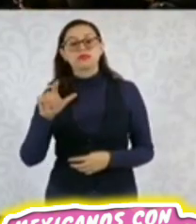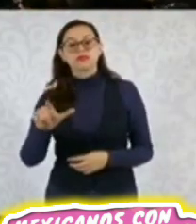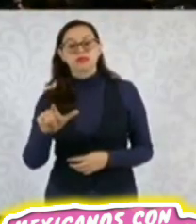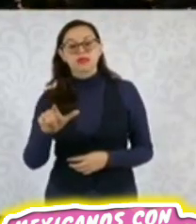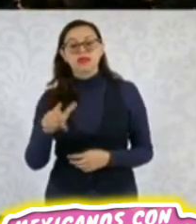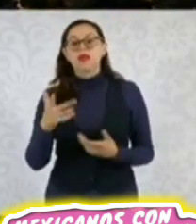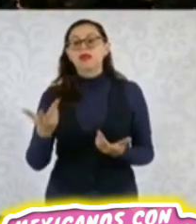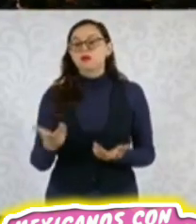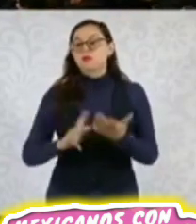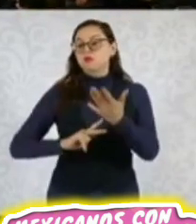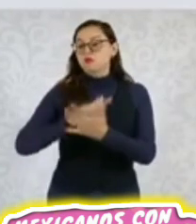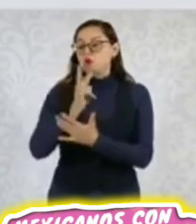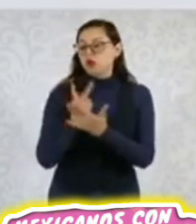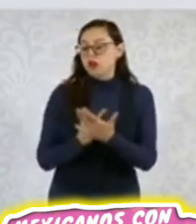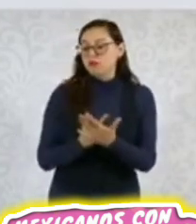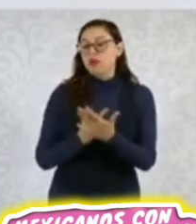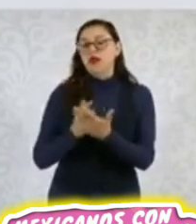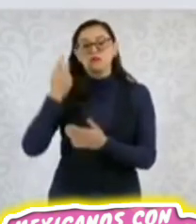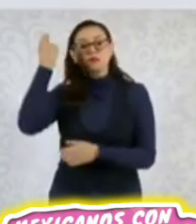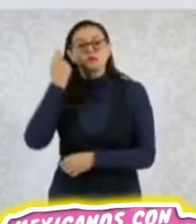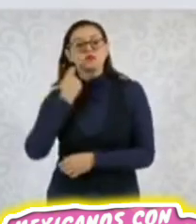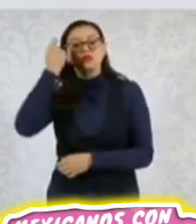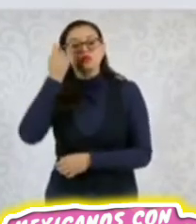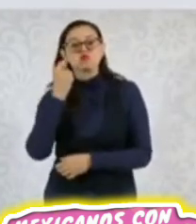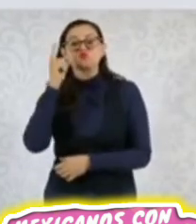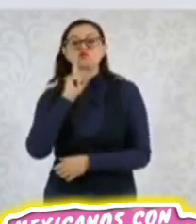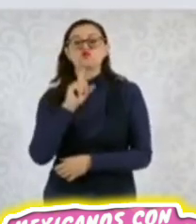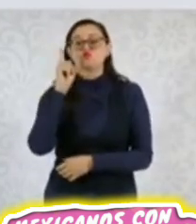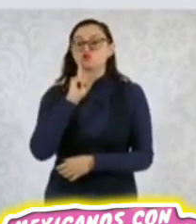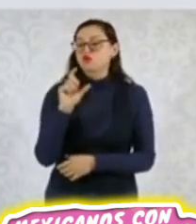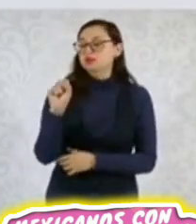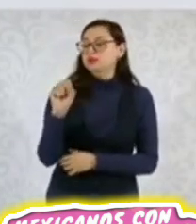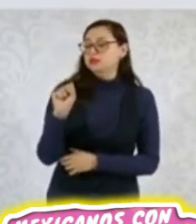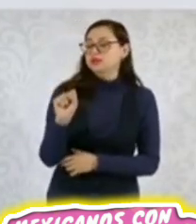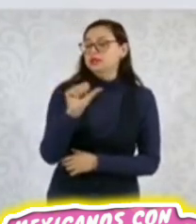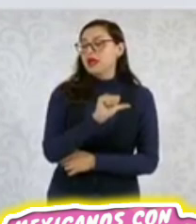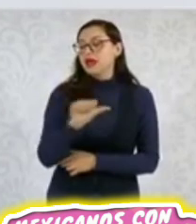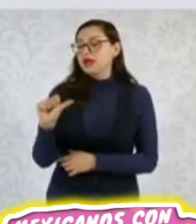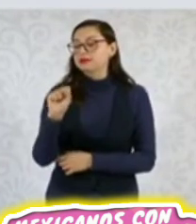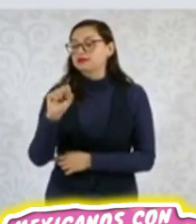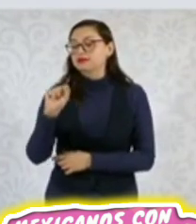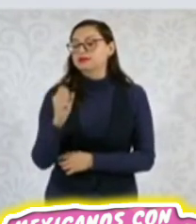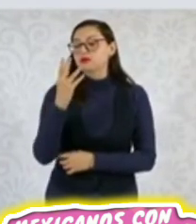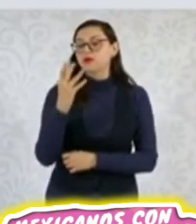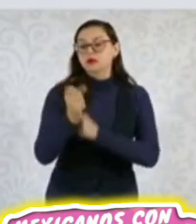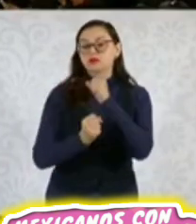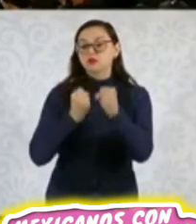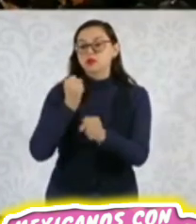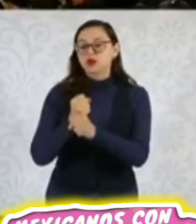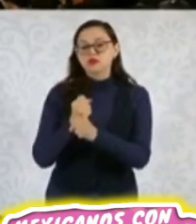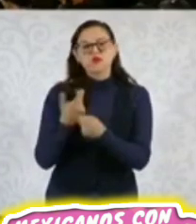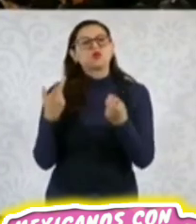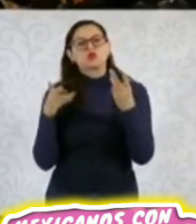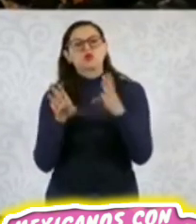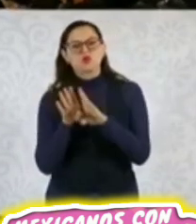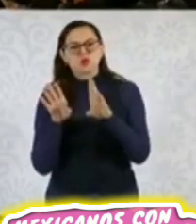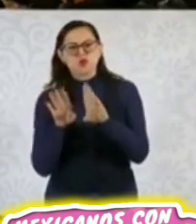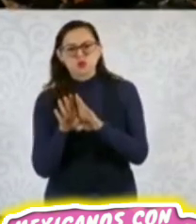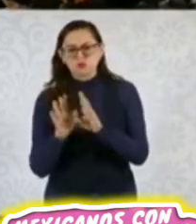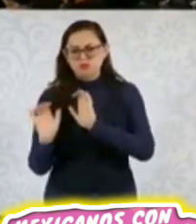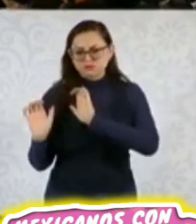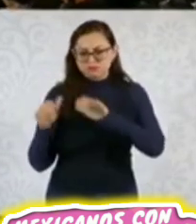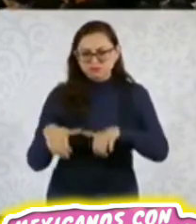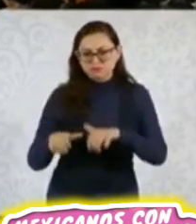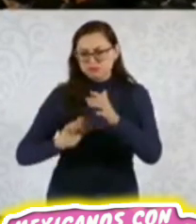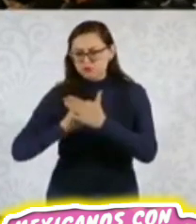mujeres de 60 a 64, cómo se va a desarrollar, en dónde van a ser los centros para